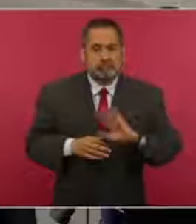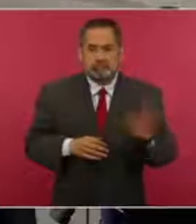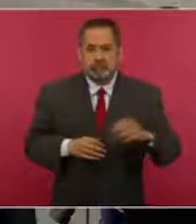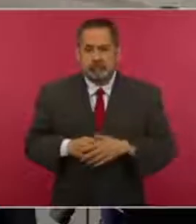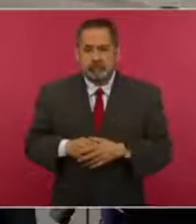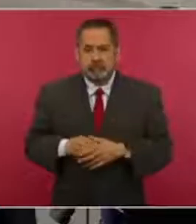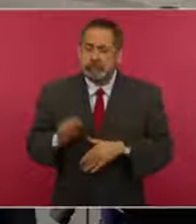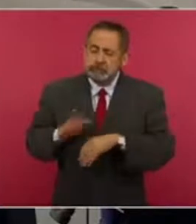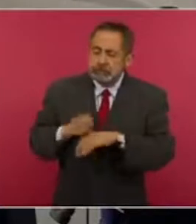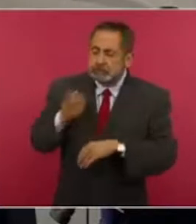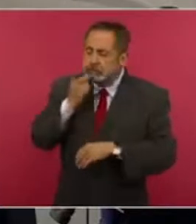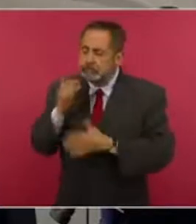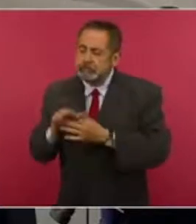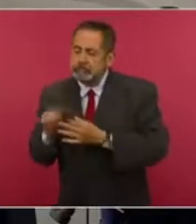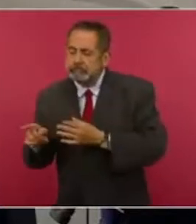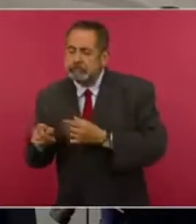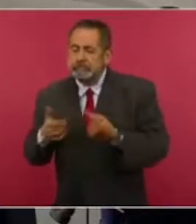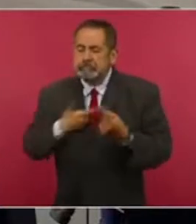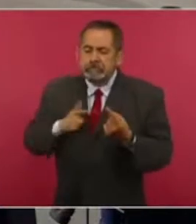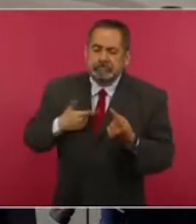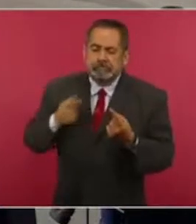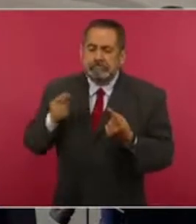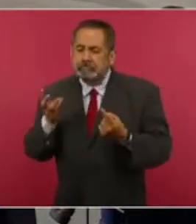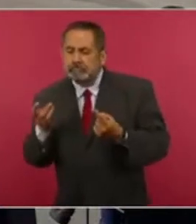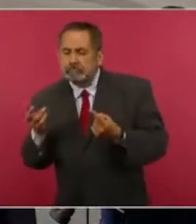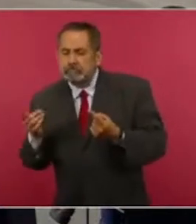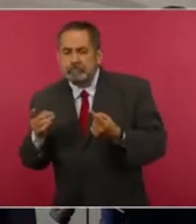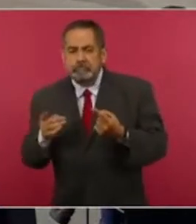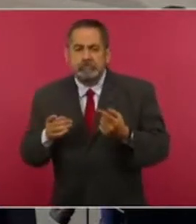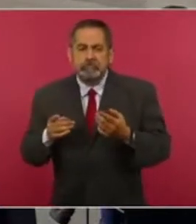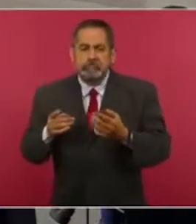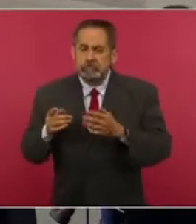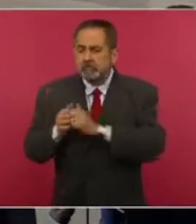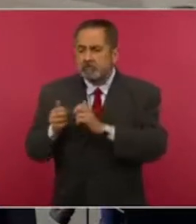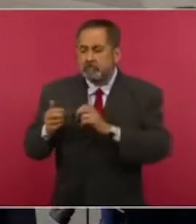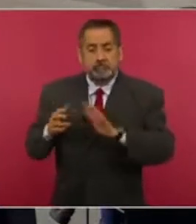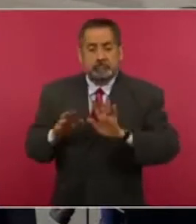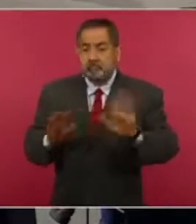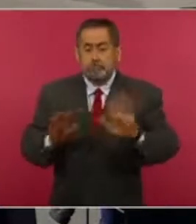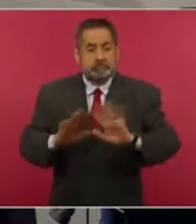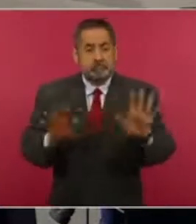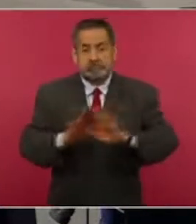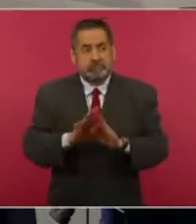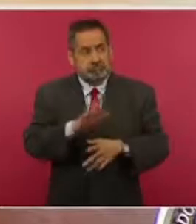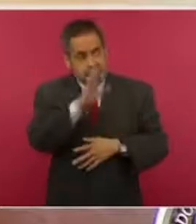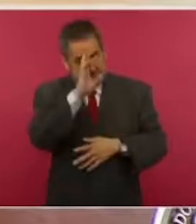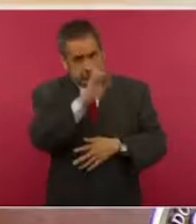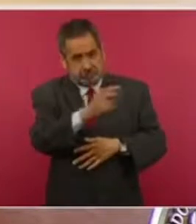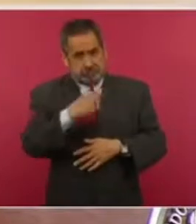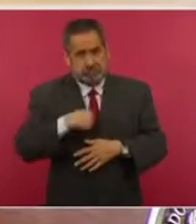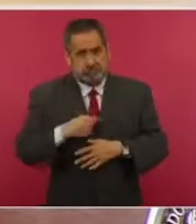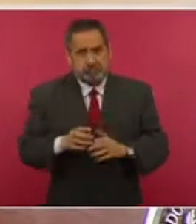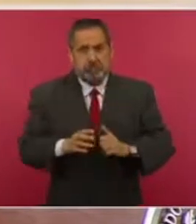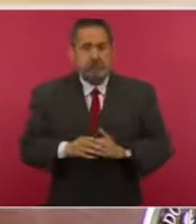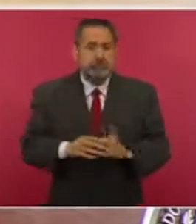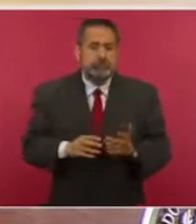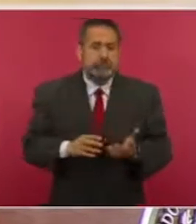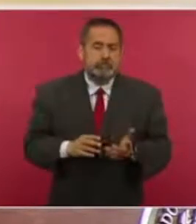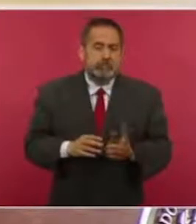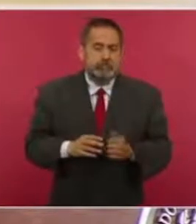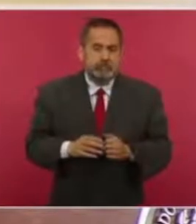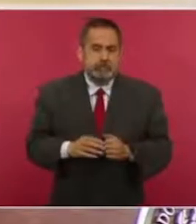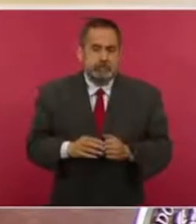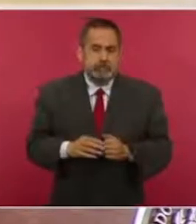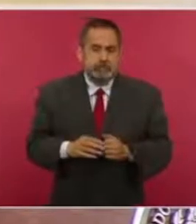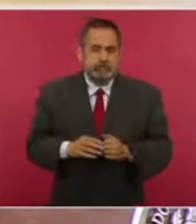decirnos que no les gusta o que les molesta nuestra postura, ¿no? Pero sí criticó lo de...